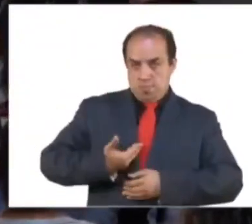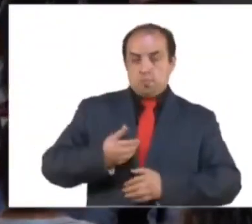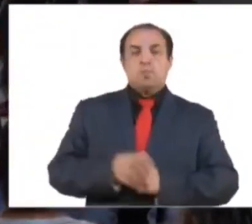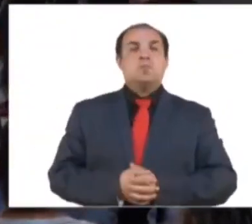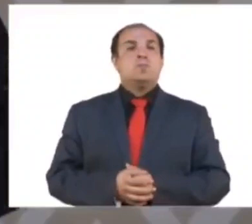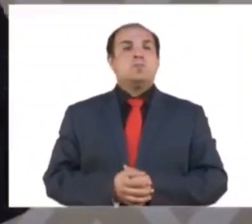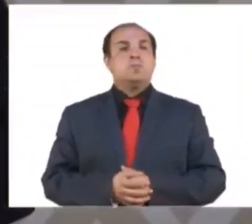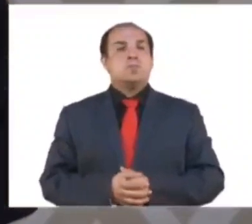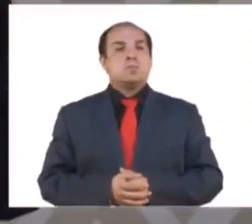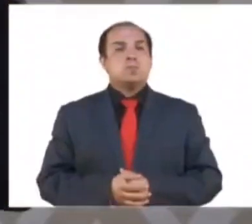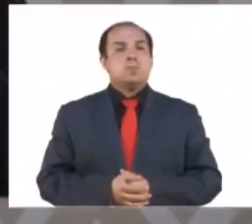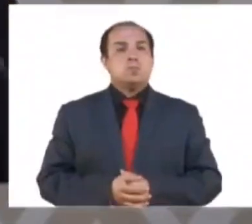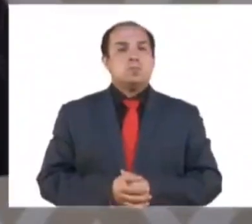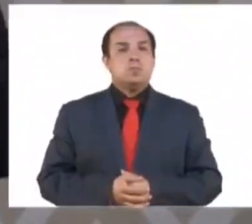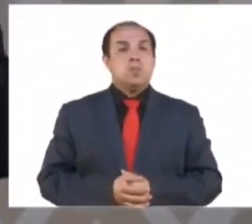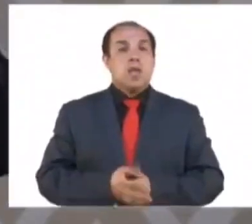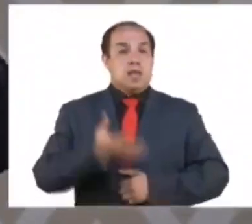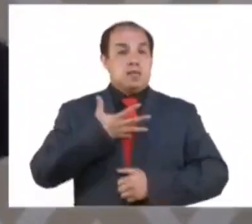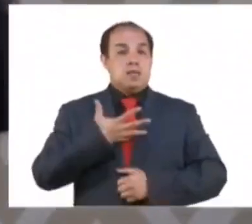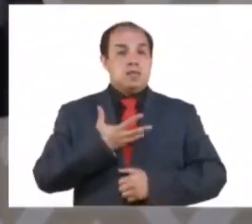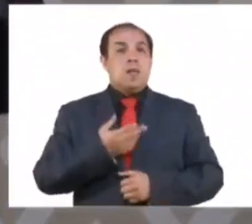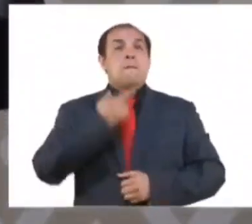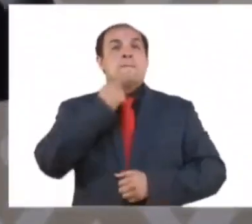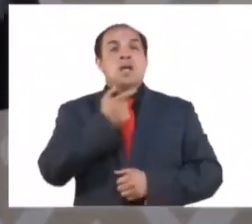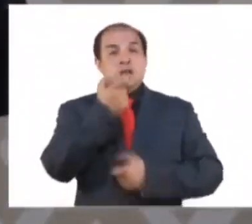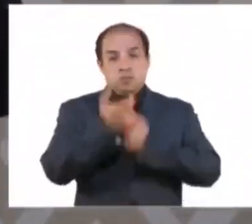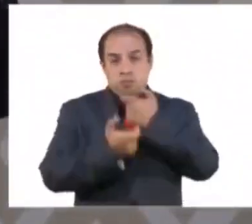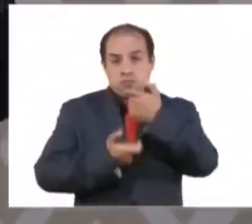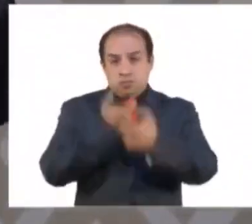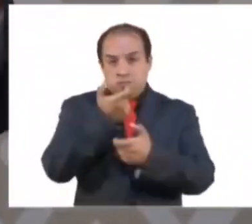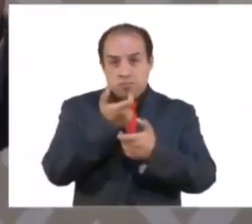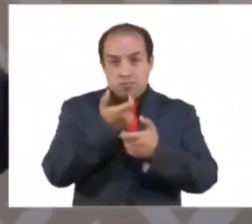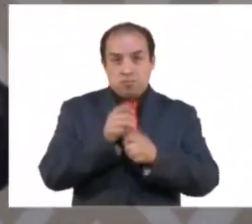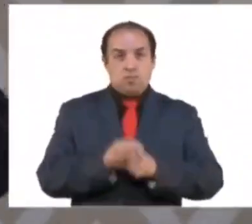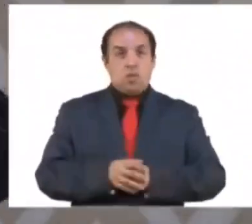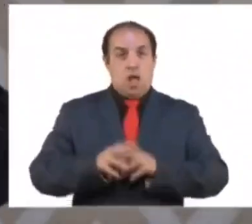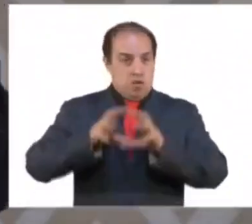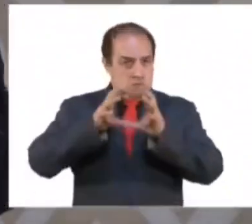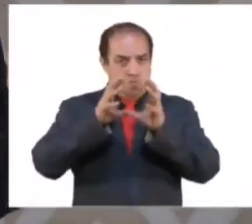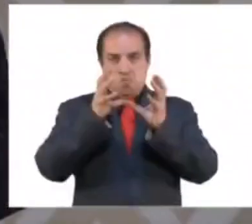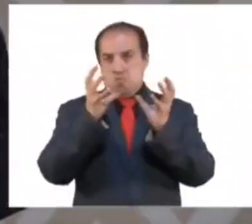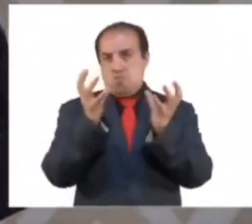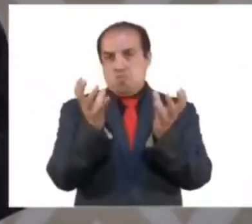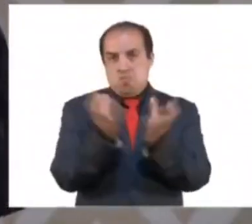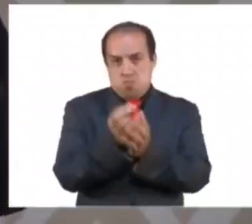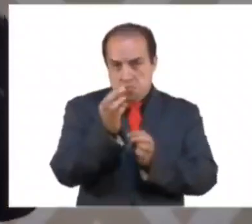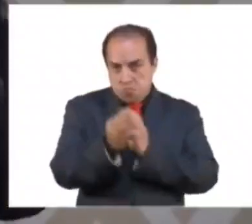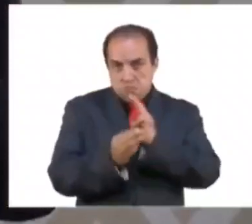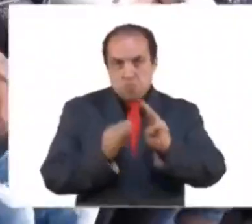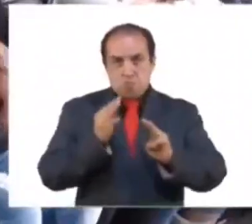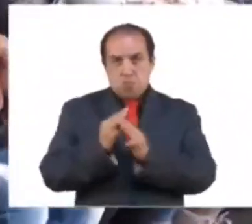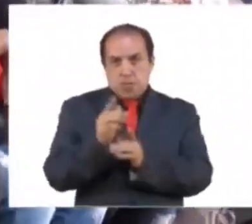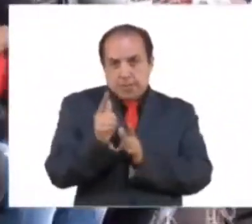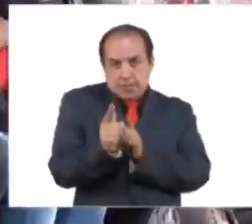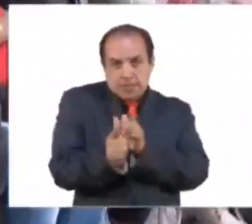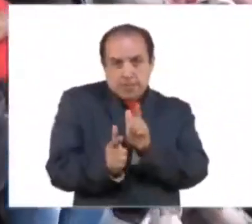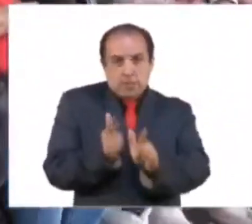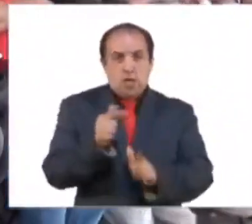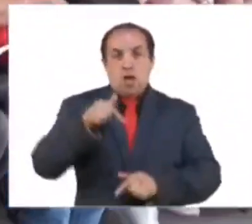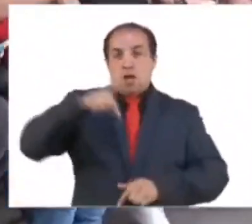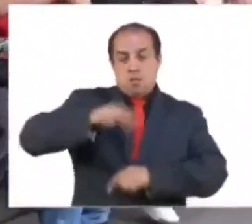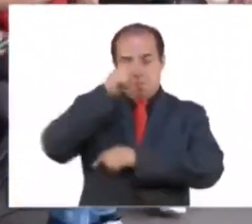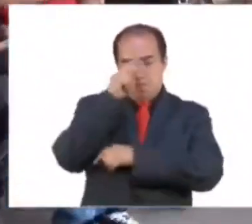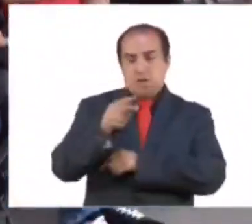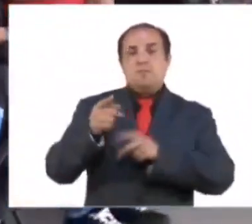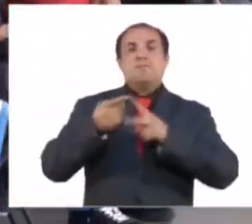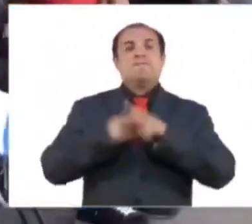pesar de haber una recuperación económica en todo el mundo lenta, nosotros aquí en México